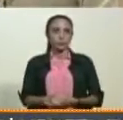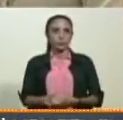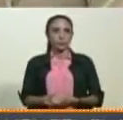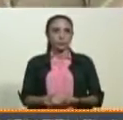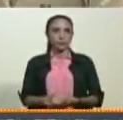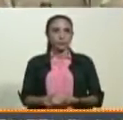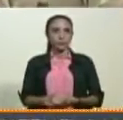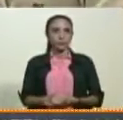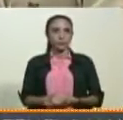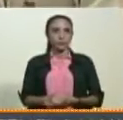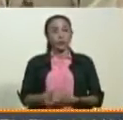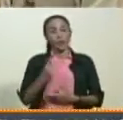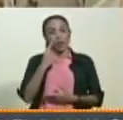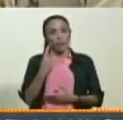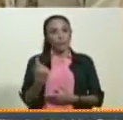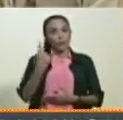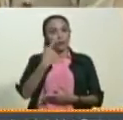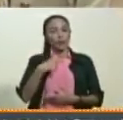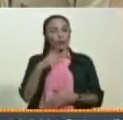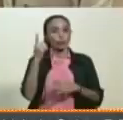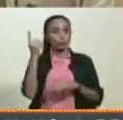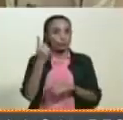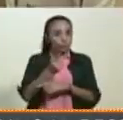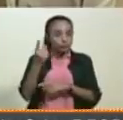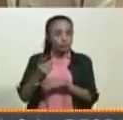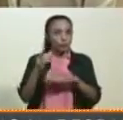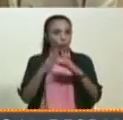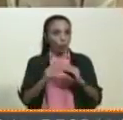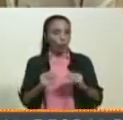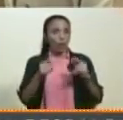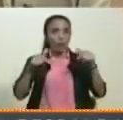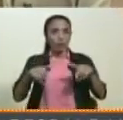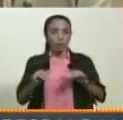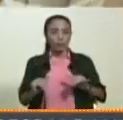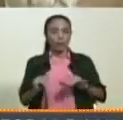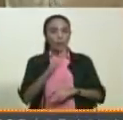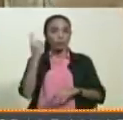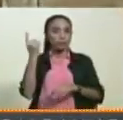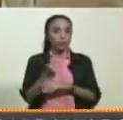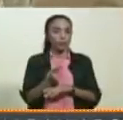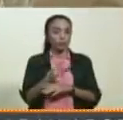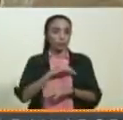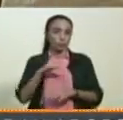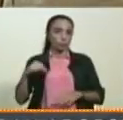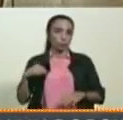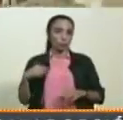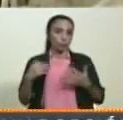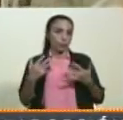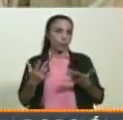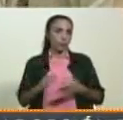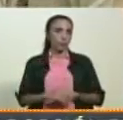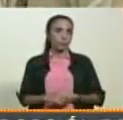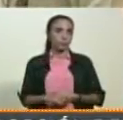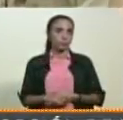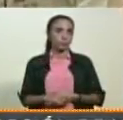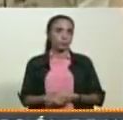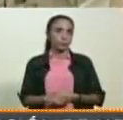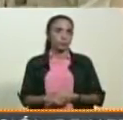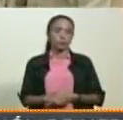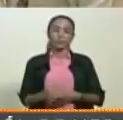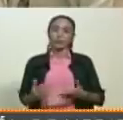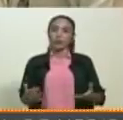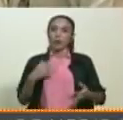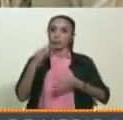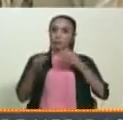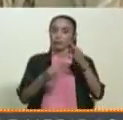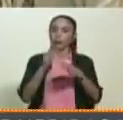que decir que hay obligaciones que satisfacen. Esta es una obligación de nosotros, ¿verdad? Del gobierno bolivariano, de cumplirle al pueblo la protección